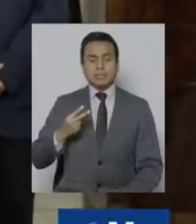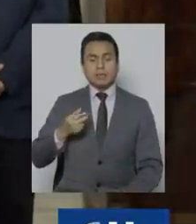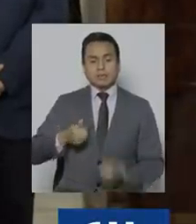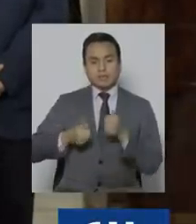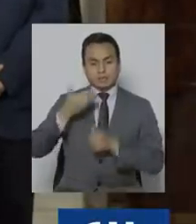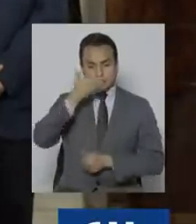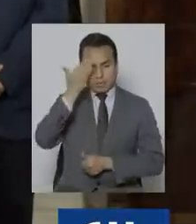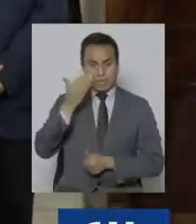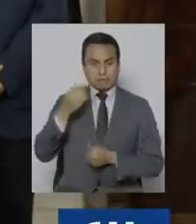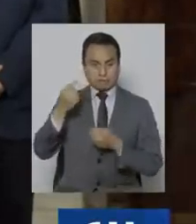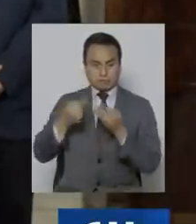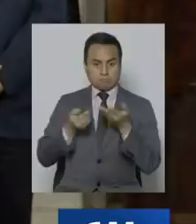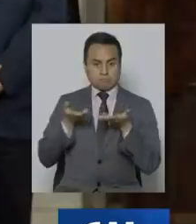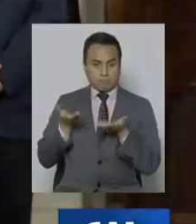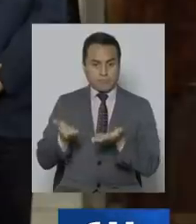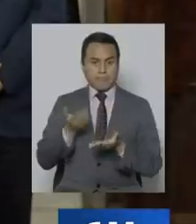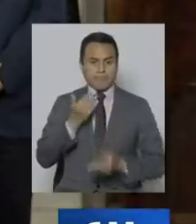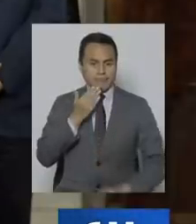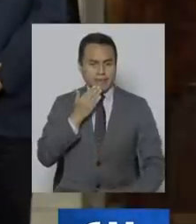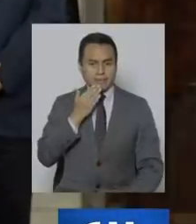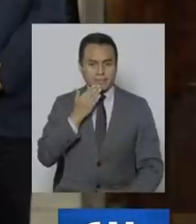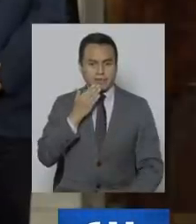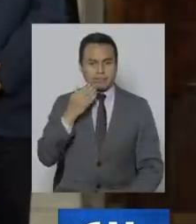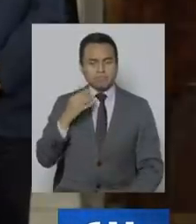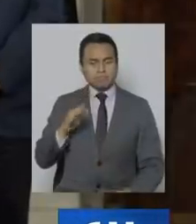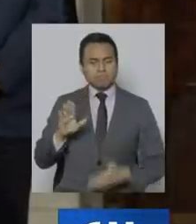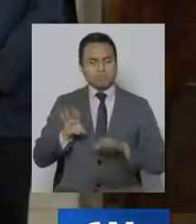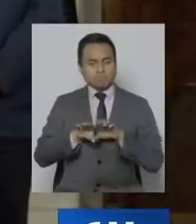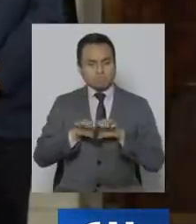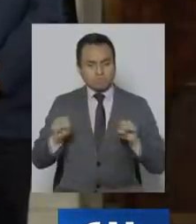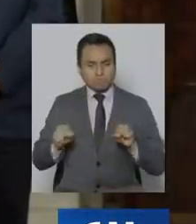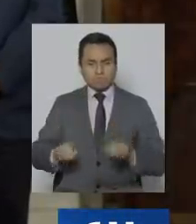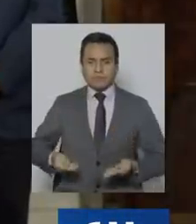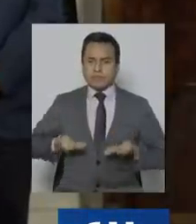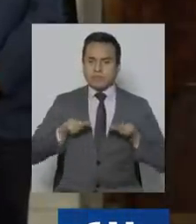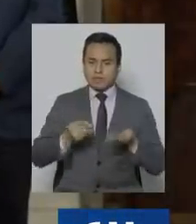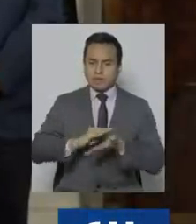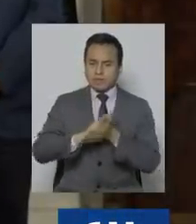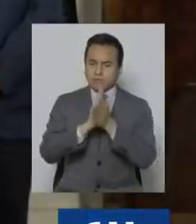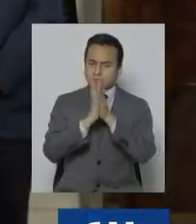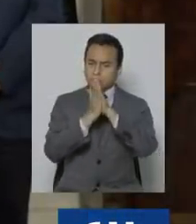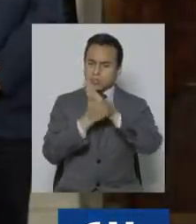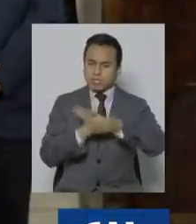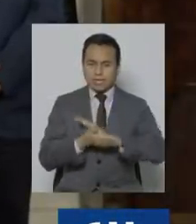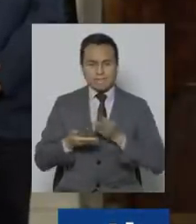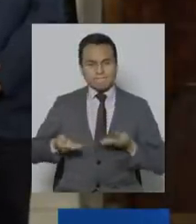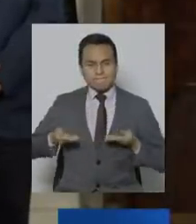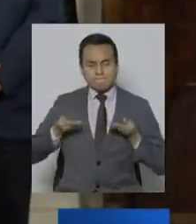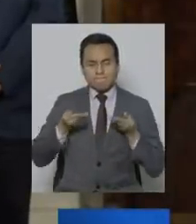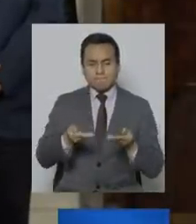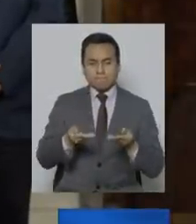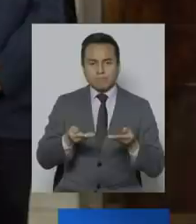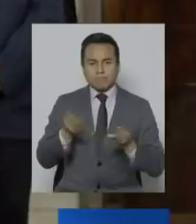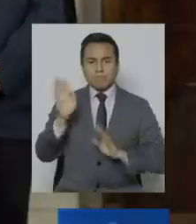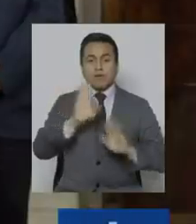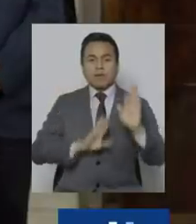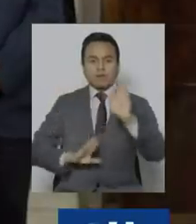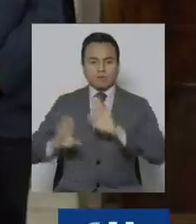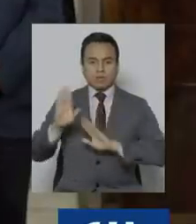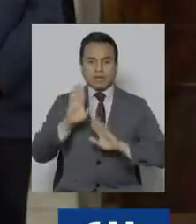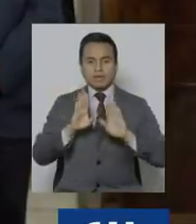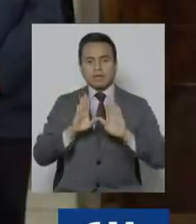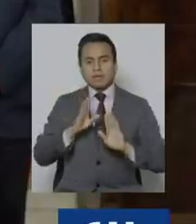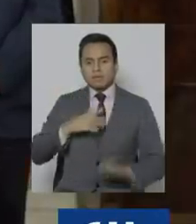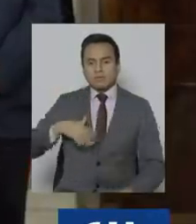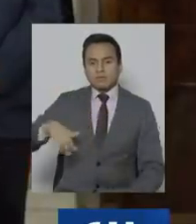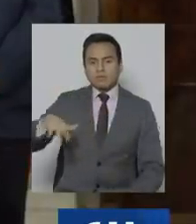profesionales, sino que sobre todo por su compromiso y su entrega total para cuidar y